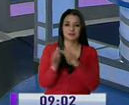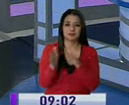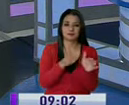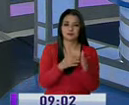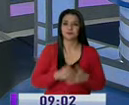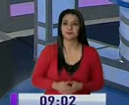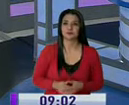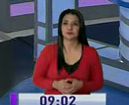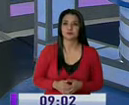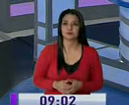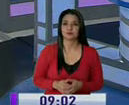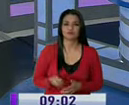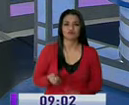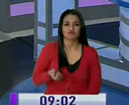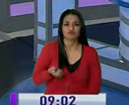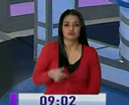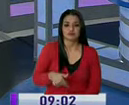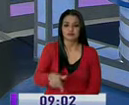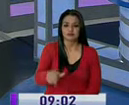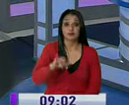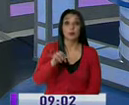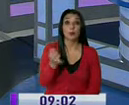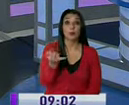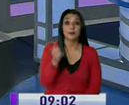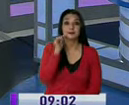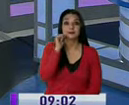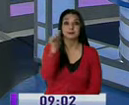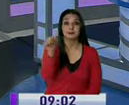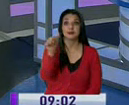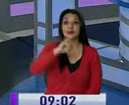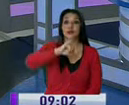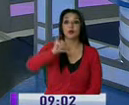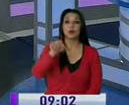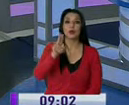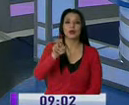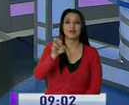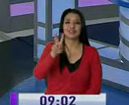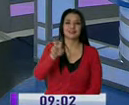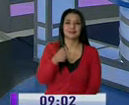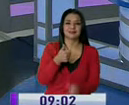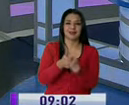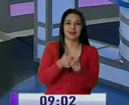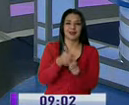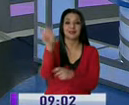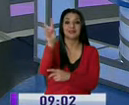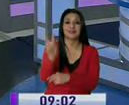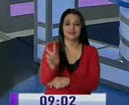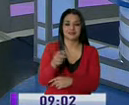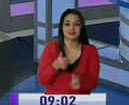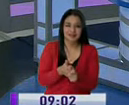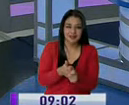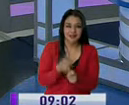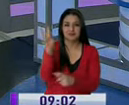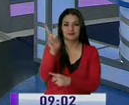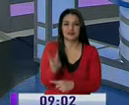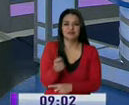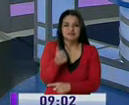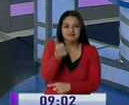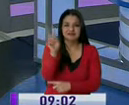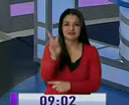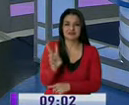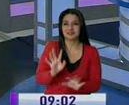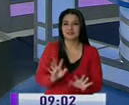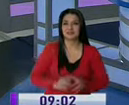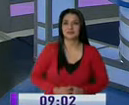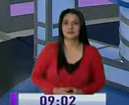esta hora ya huele a fin de semana, ¿no? Ya es jueves, viernes, ¿cómo es? Juernes. Sí, jueves. ¿Juermes? ¿Juermes? De casi viernes. ¿Juermes de